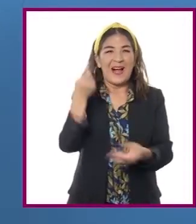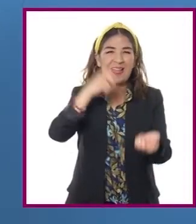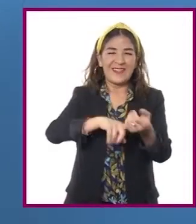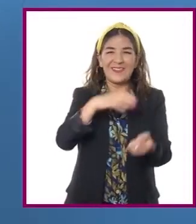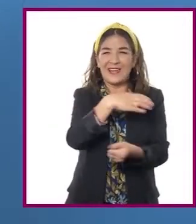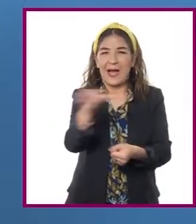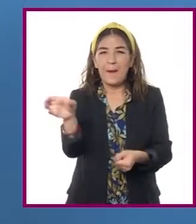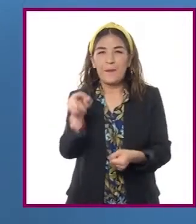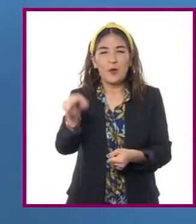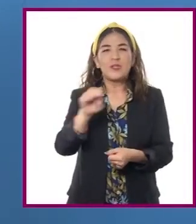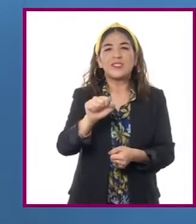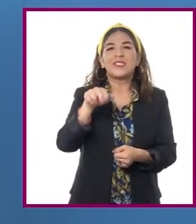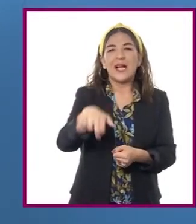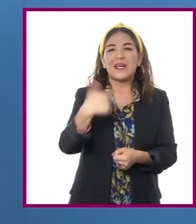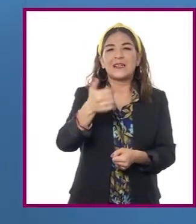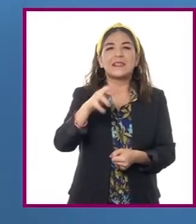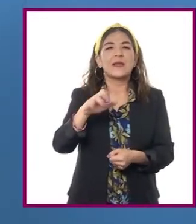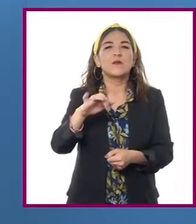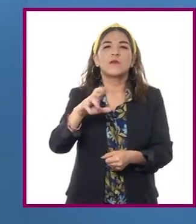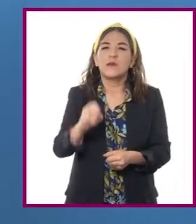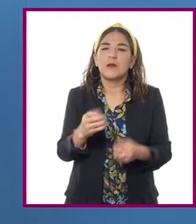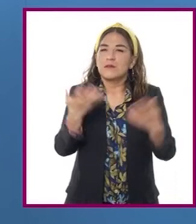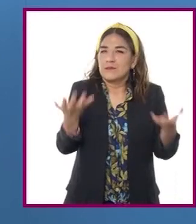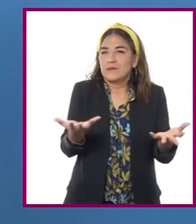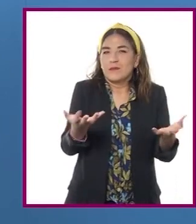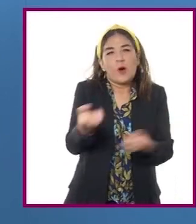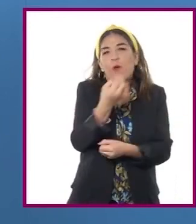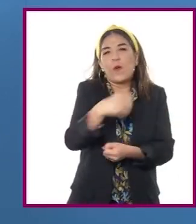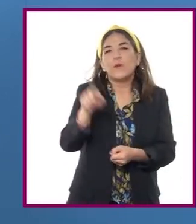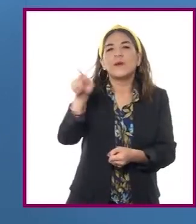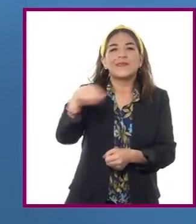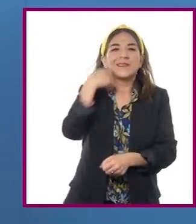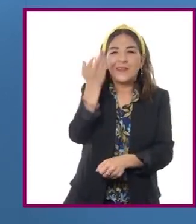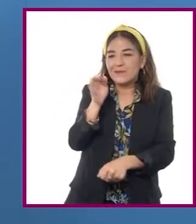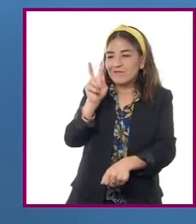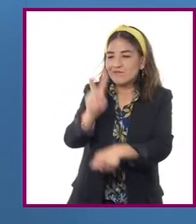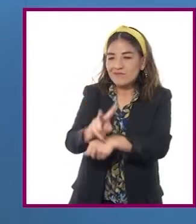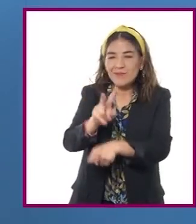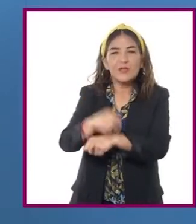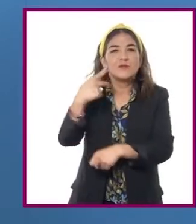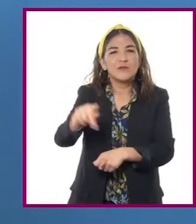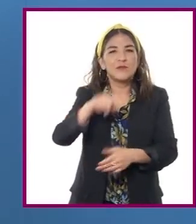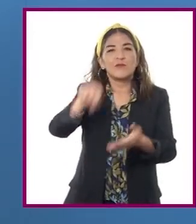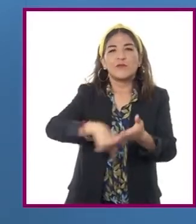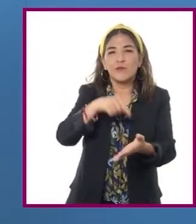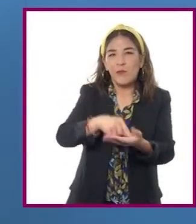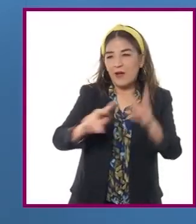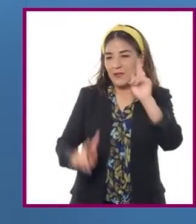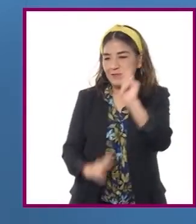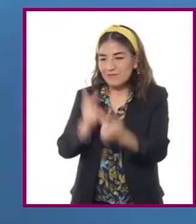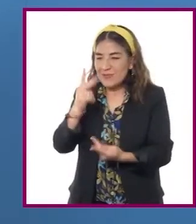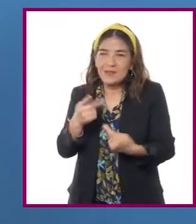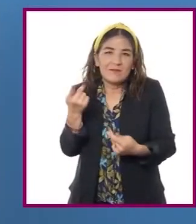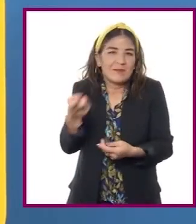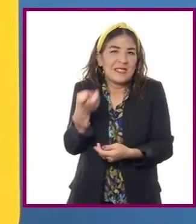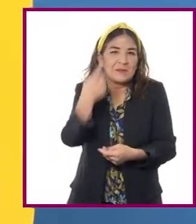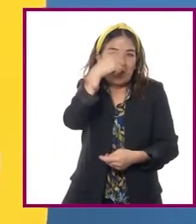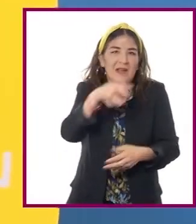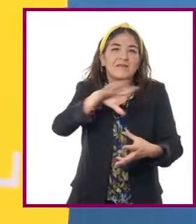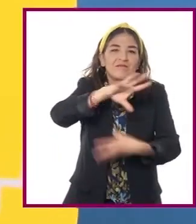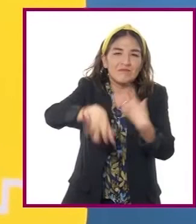Gregorio, es evidente que quieren cuidar sus cultivos, porque de eso viven. Aquí